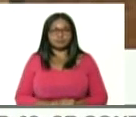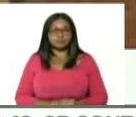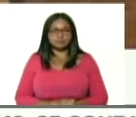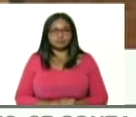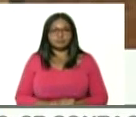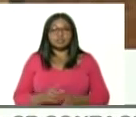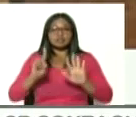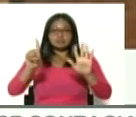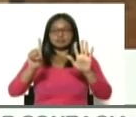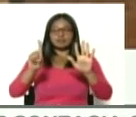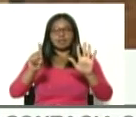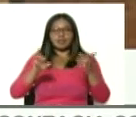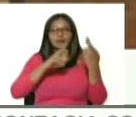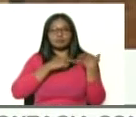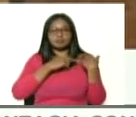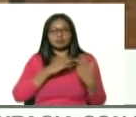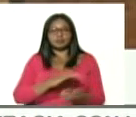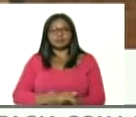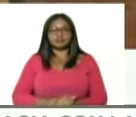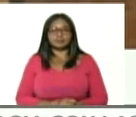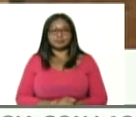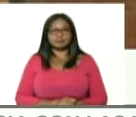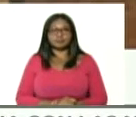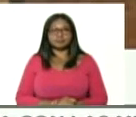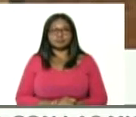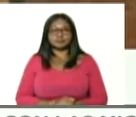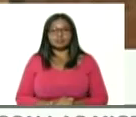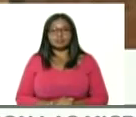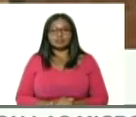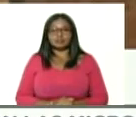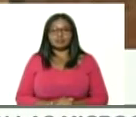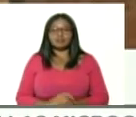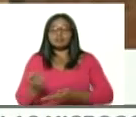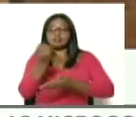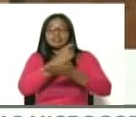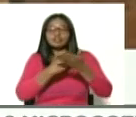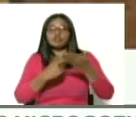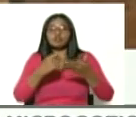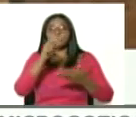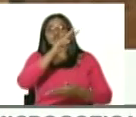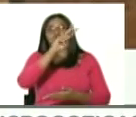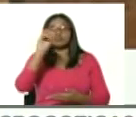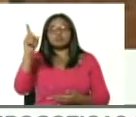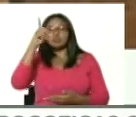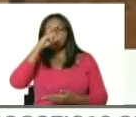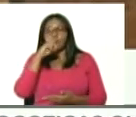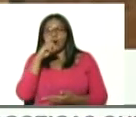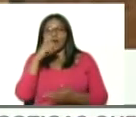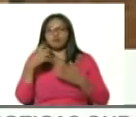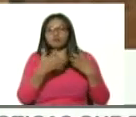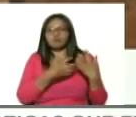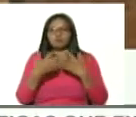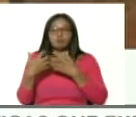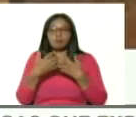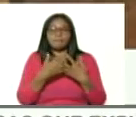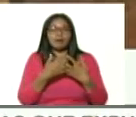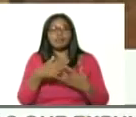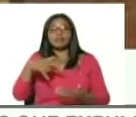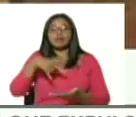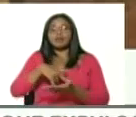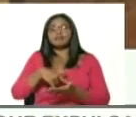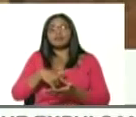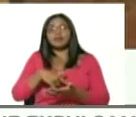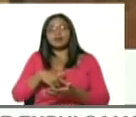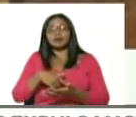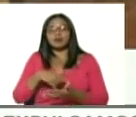Sexto lugar, el diseño de la conmemoración de los 200 años de Carabobo. Y yo diría